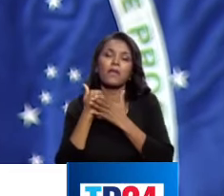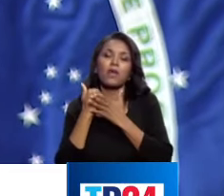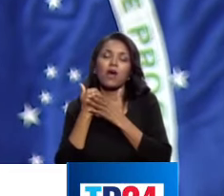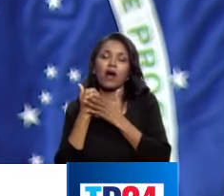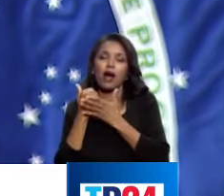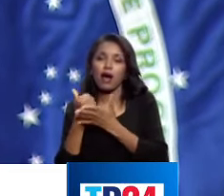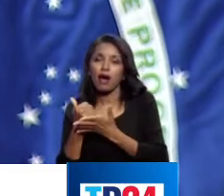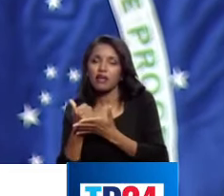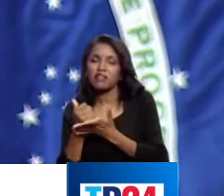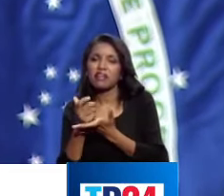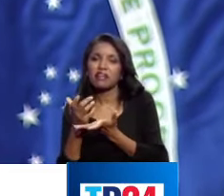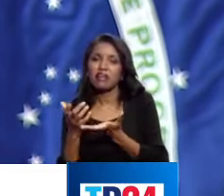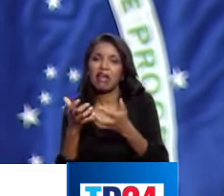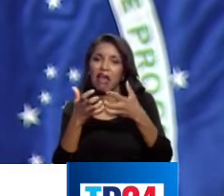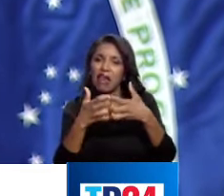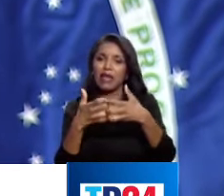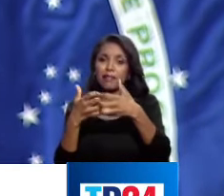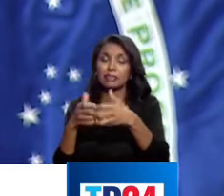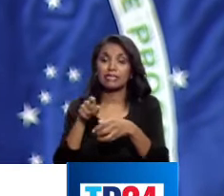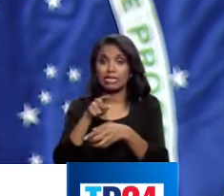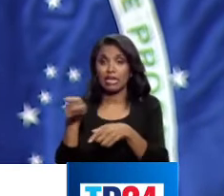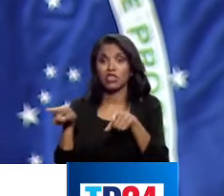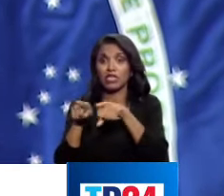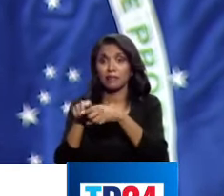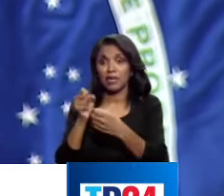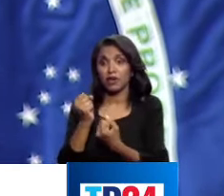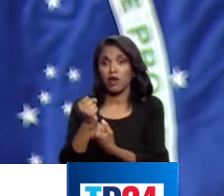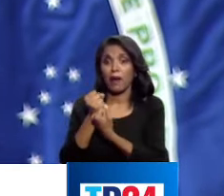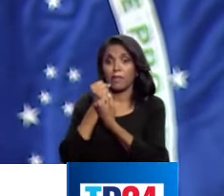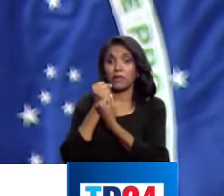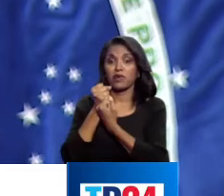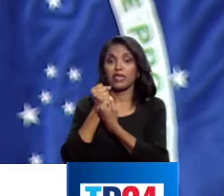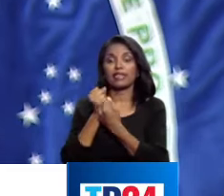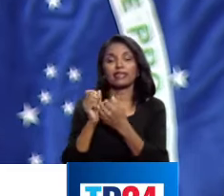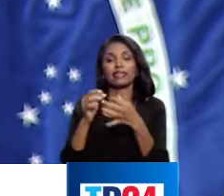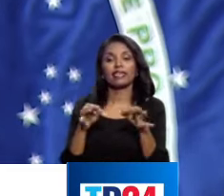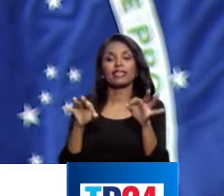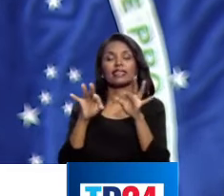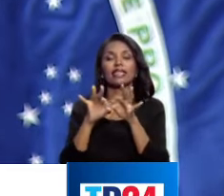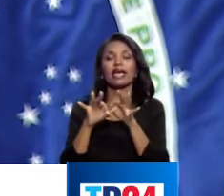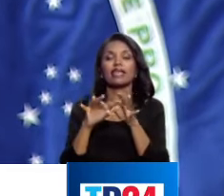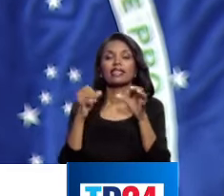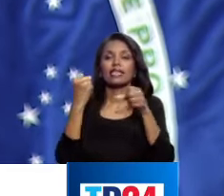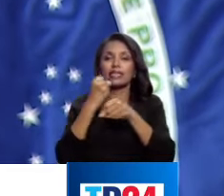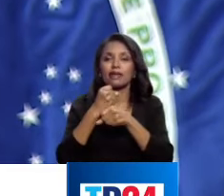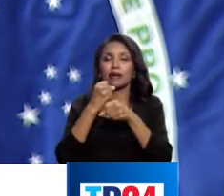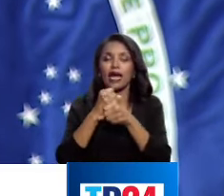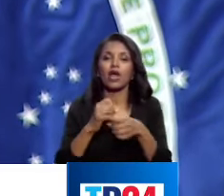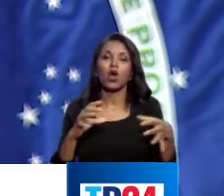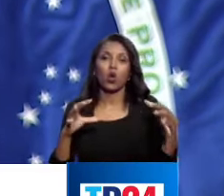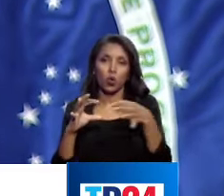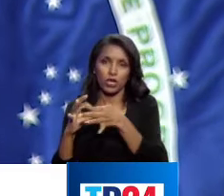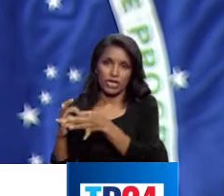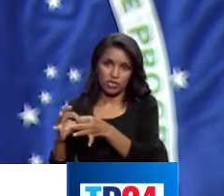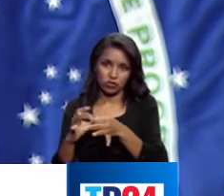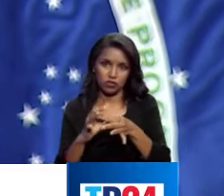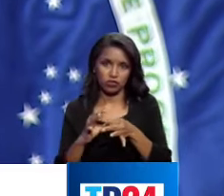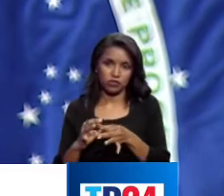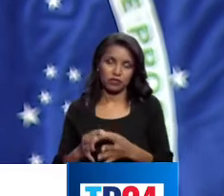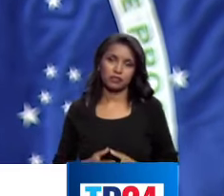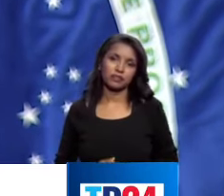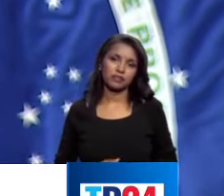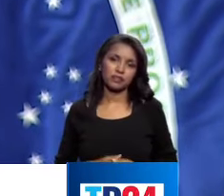nuevo. Es importante alinear las políticas de Estado para que no solo sea el gobierno el que plantea cuál es la